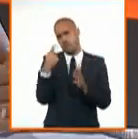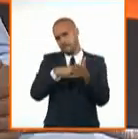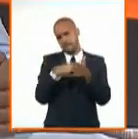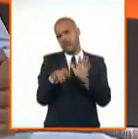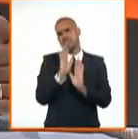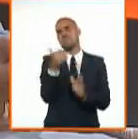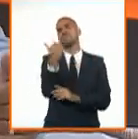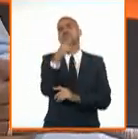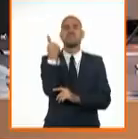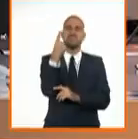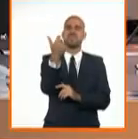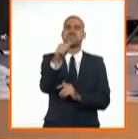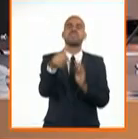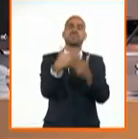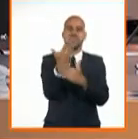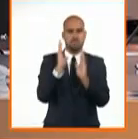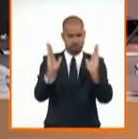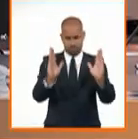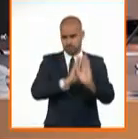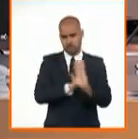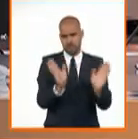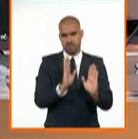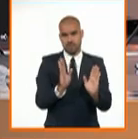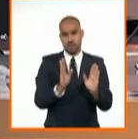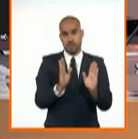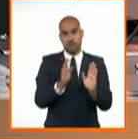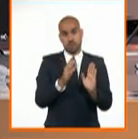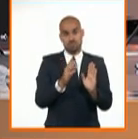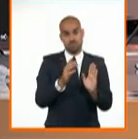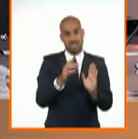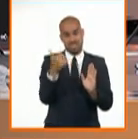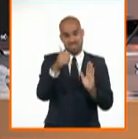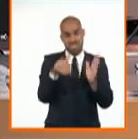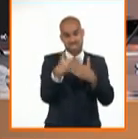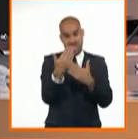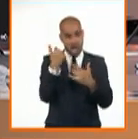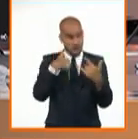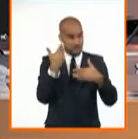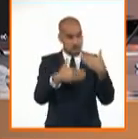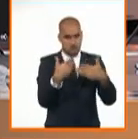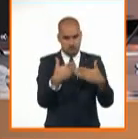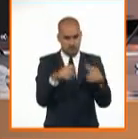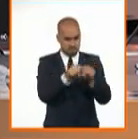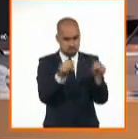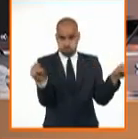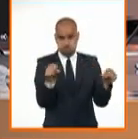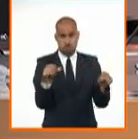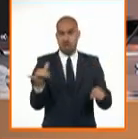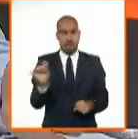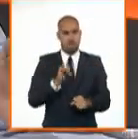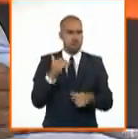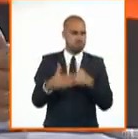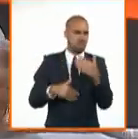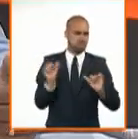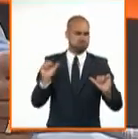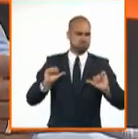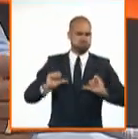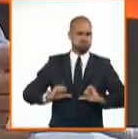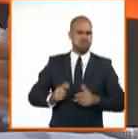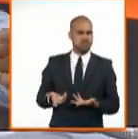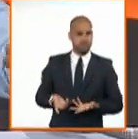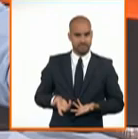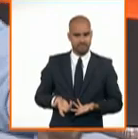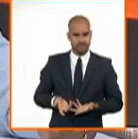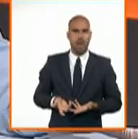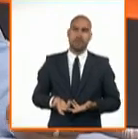pero en la circunstancia que está saca 10 días a esa unidad y te crea un bache aún mayor en esa es una y la otra es